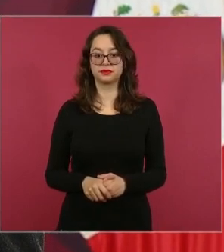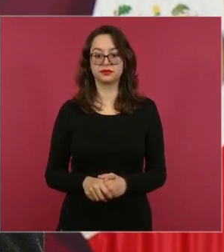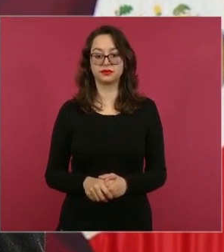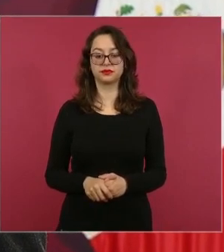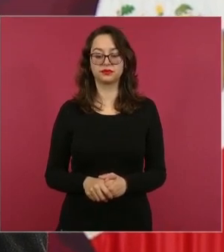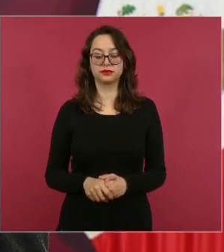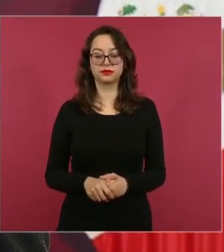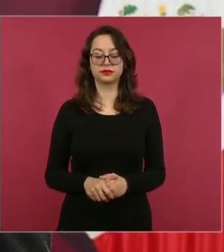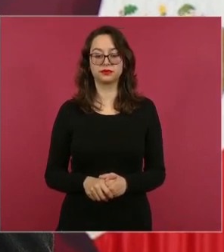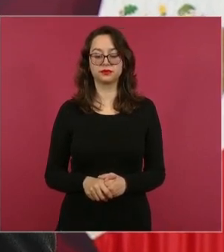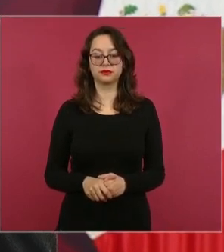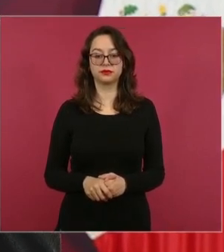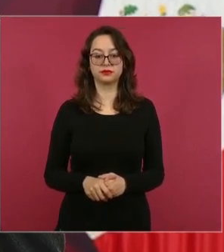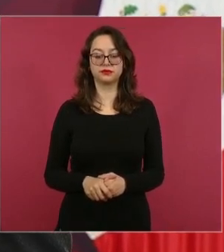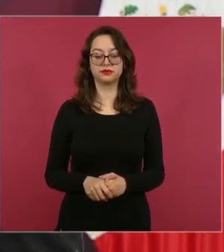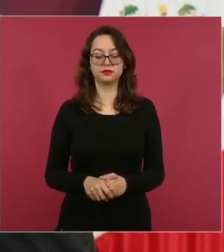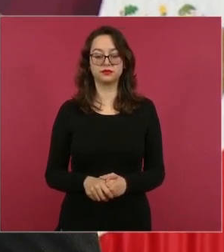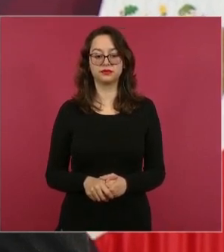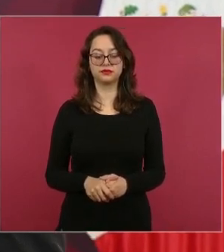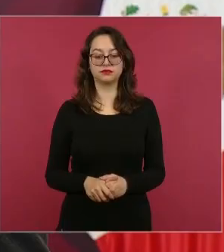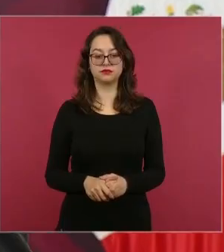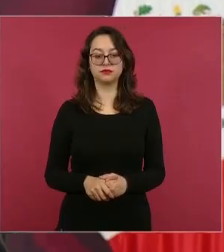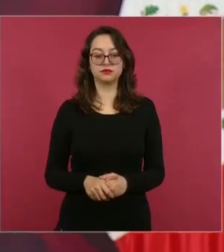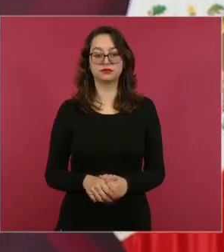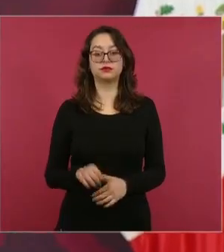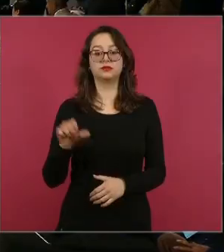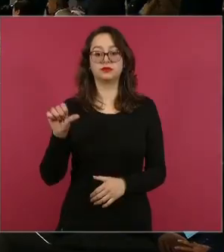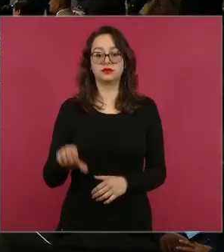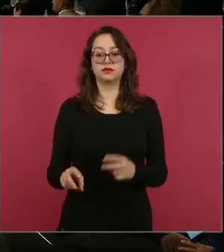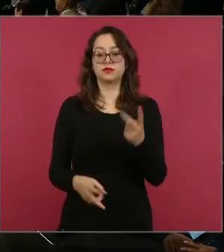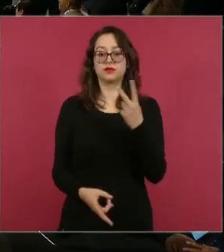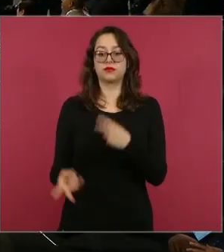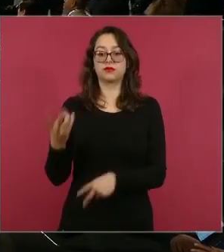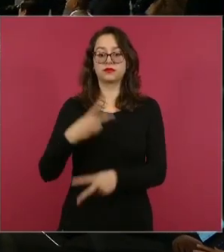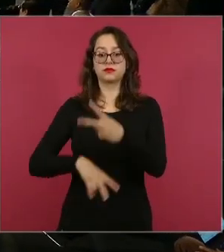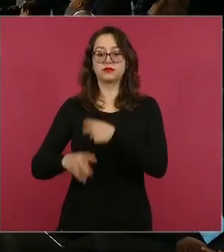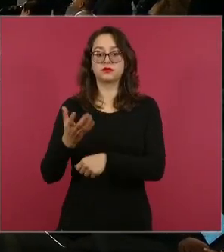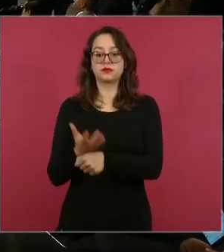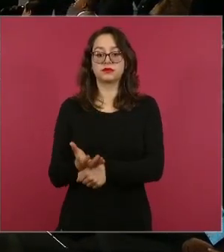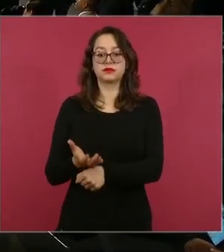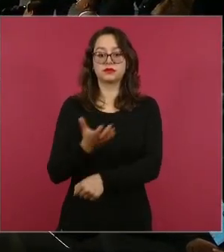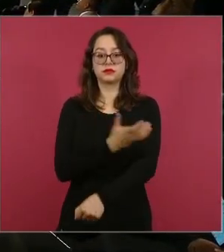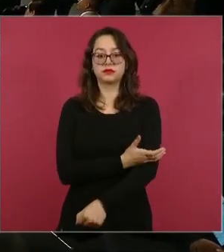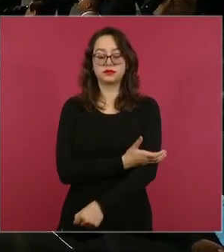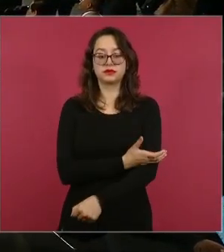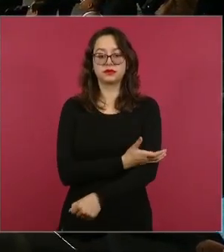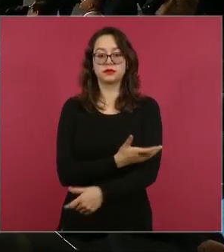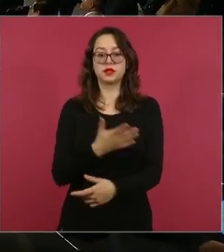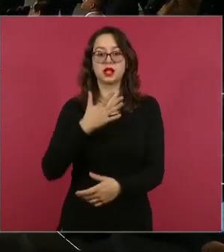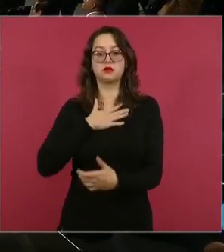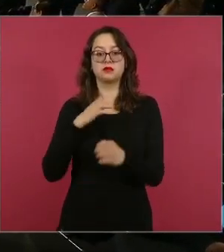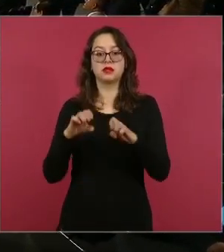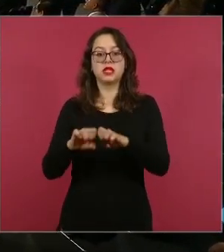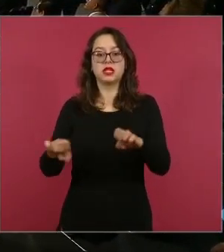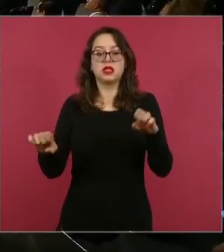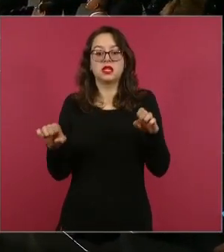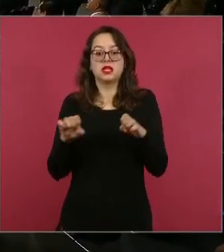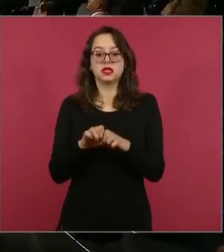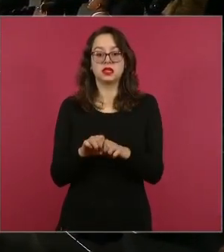prensa me acompañan mios de El